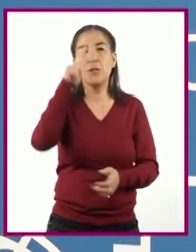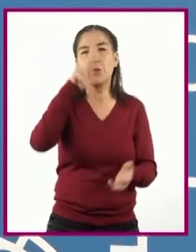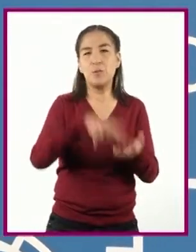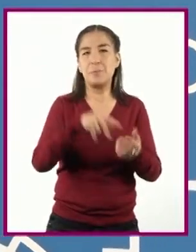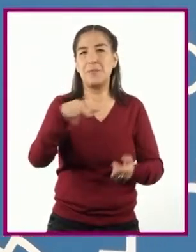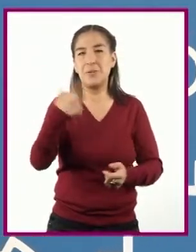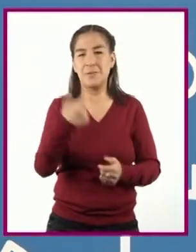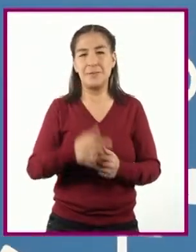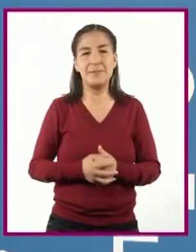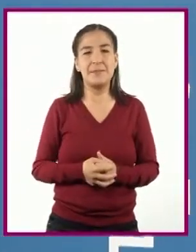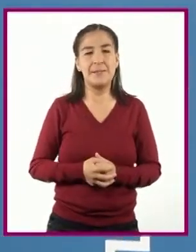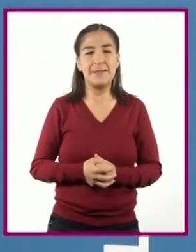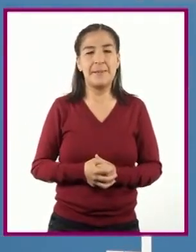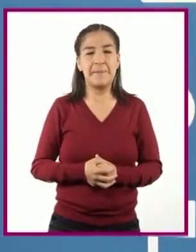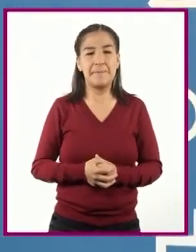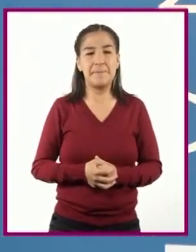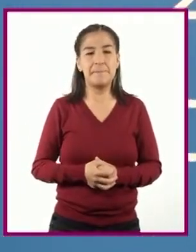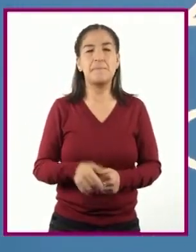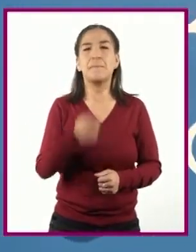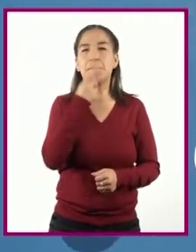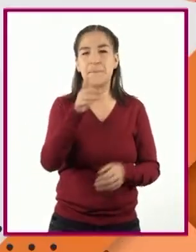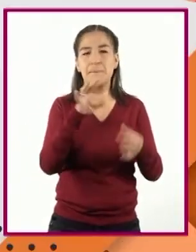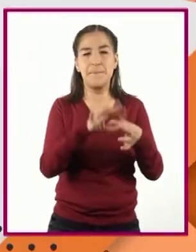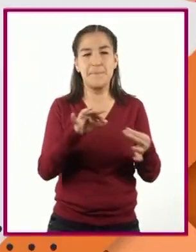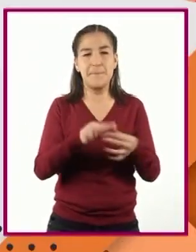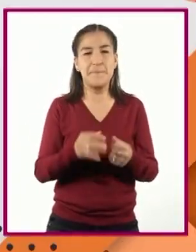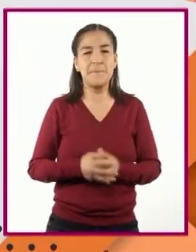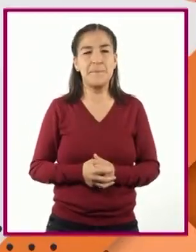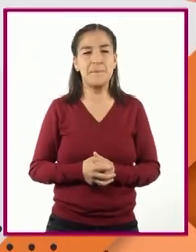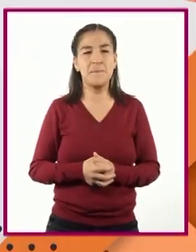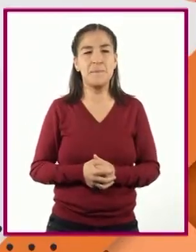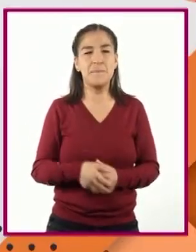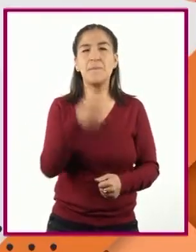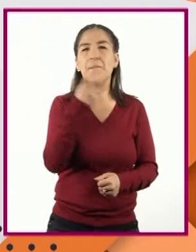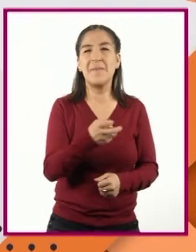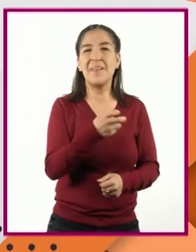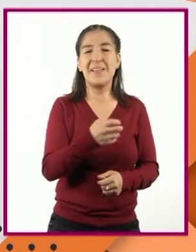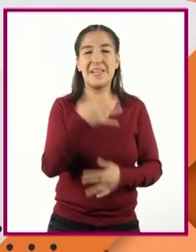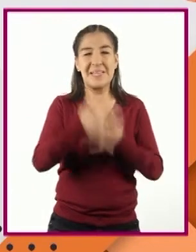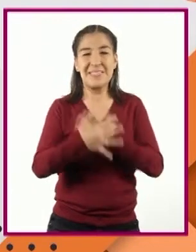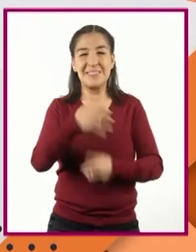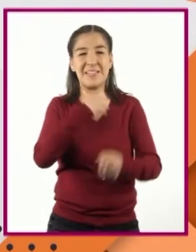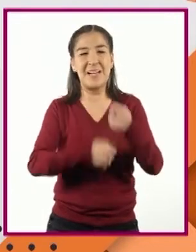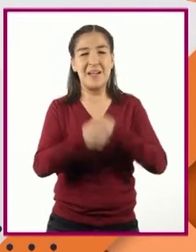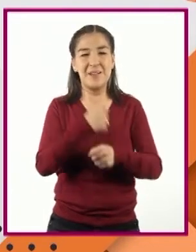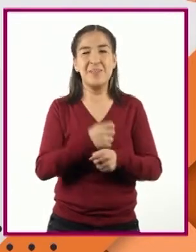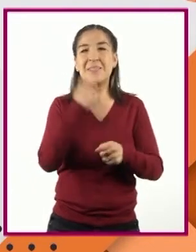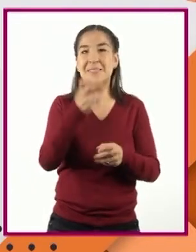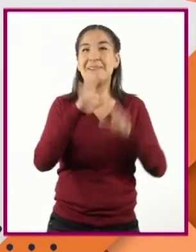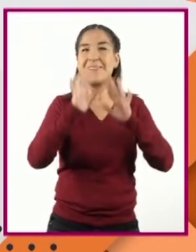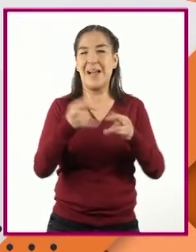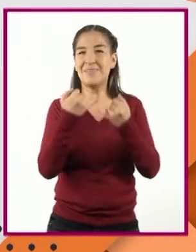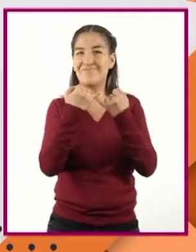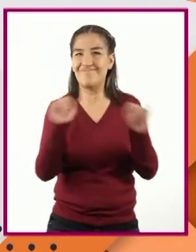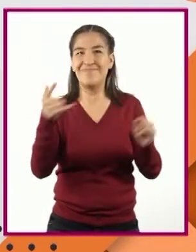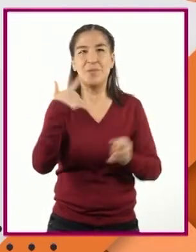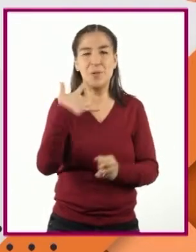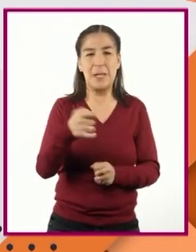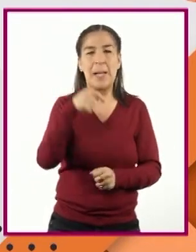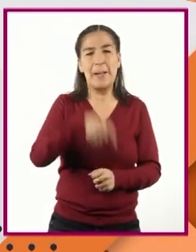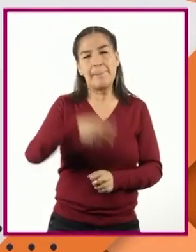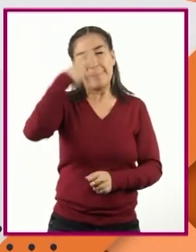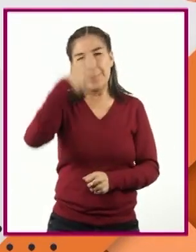2012. Dice lo siguiente: a tan solo 15 años de haber logrado su independencia,